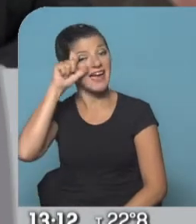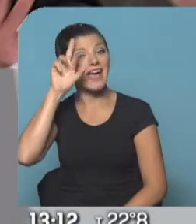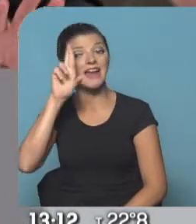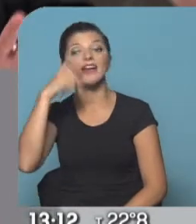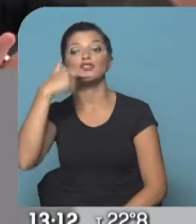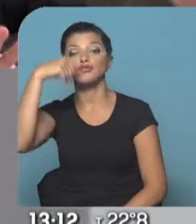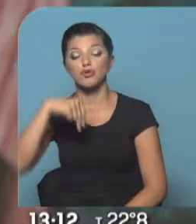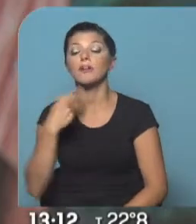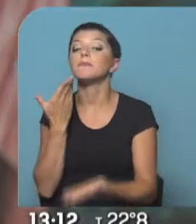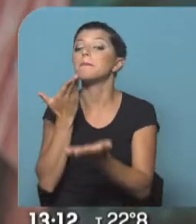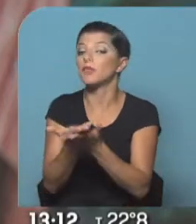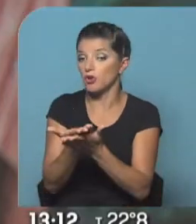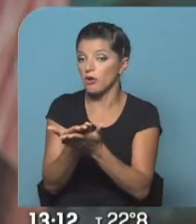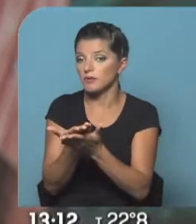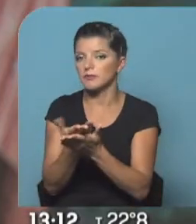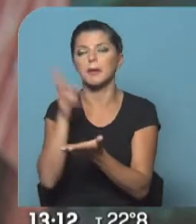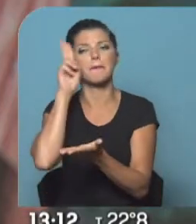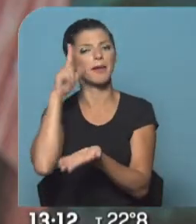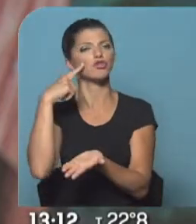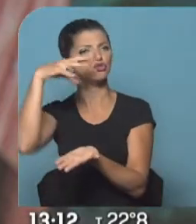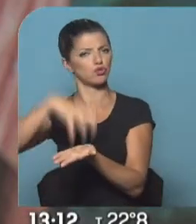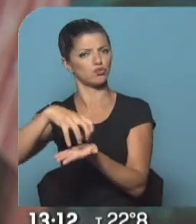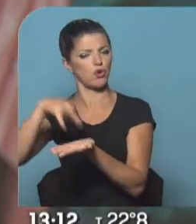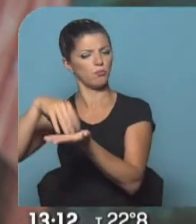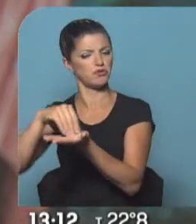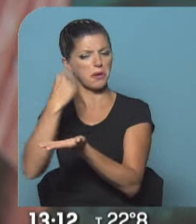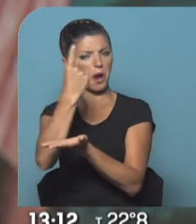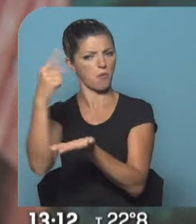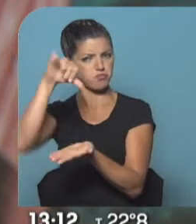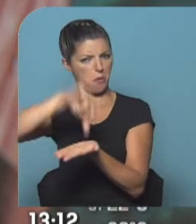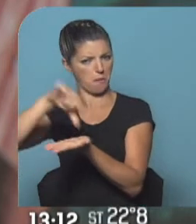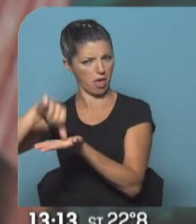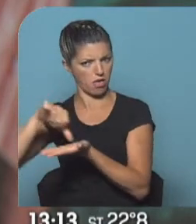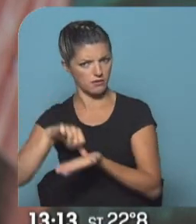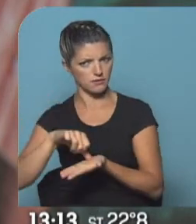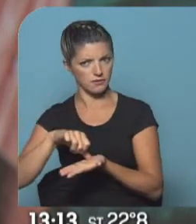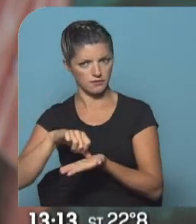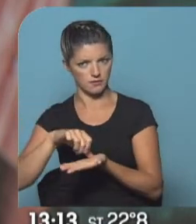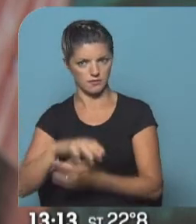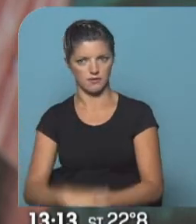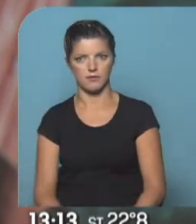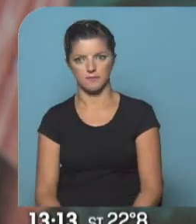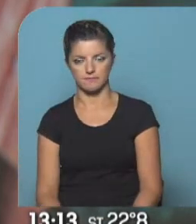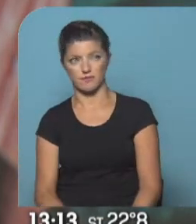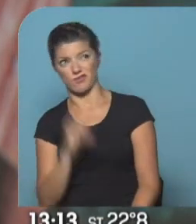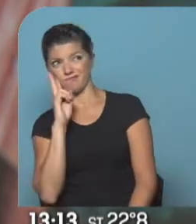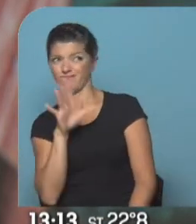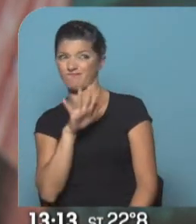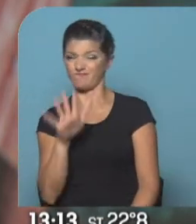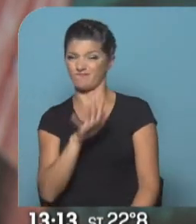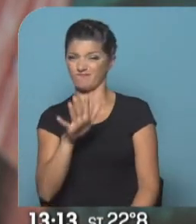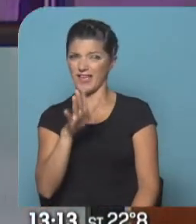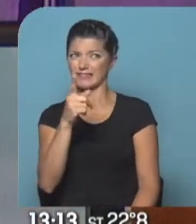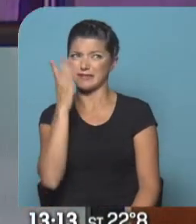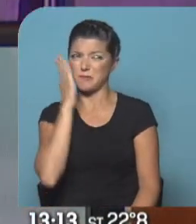pidió respetar a las instituciones, la integridad territorial de cada país. Francamente, no es para creerle demasiado que sea tan